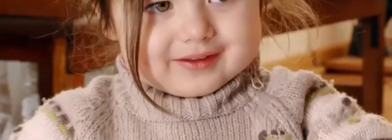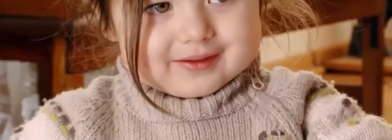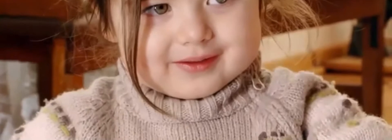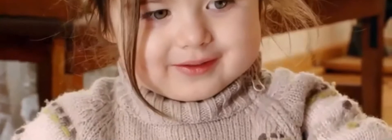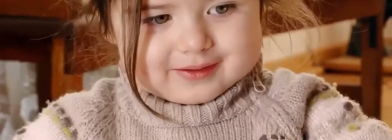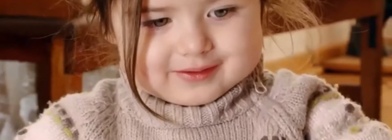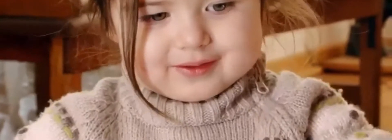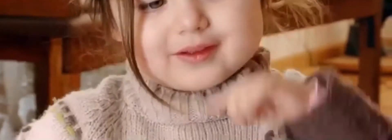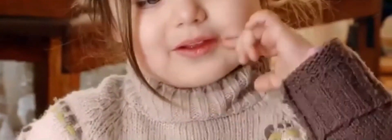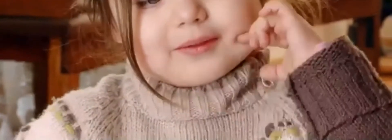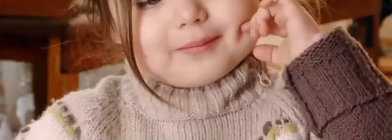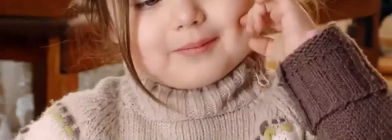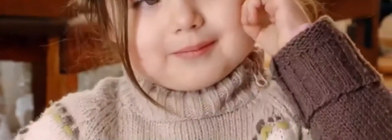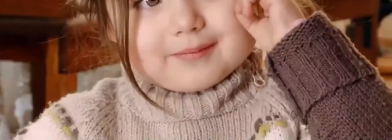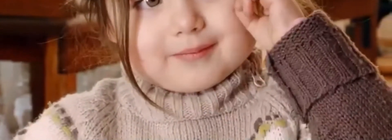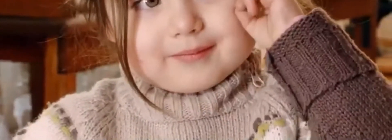y tú